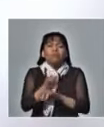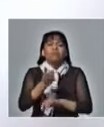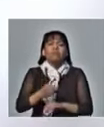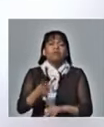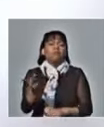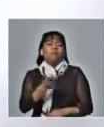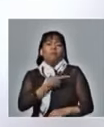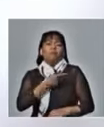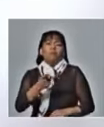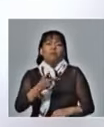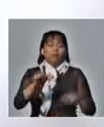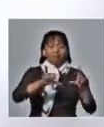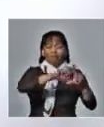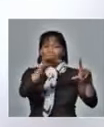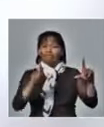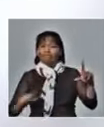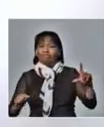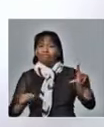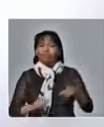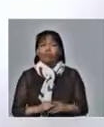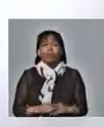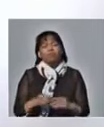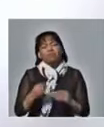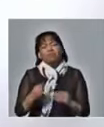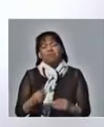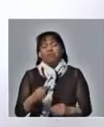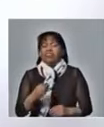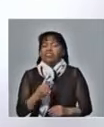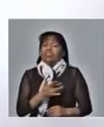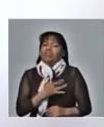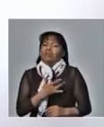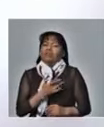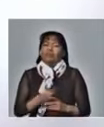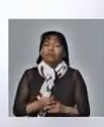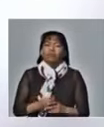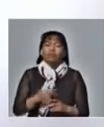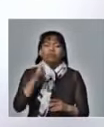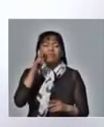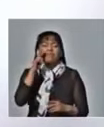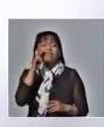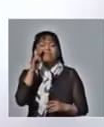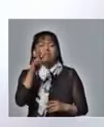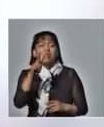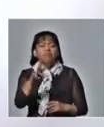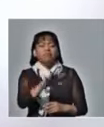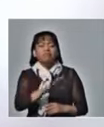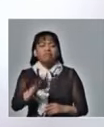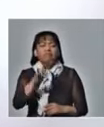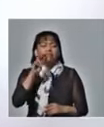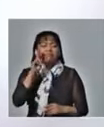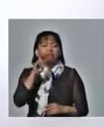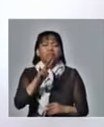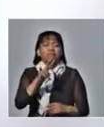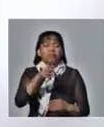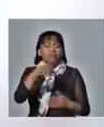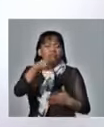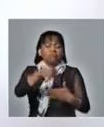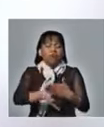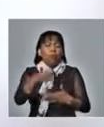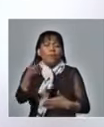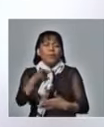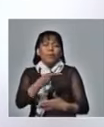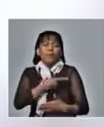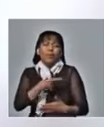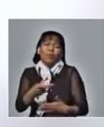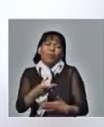pobreza del país. Es muy doloroso recorrer su territorio y encontrar la profunda pobreza de